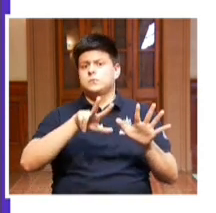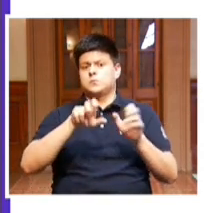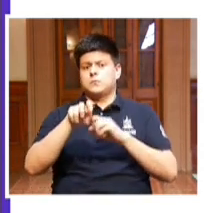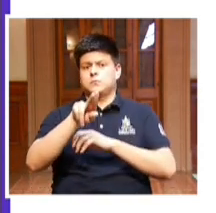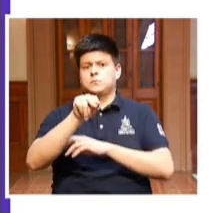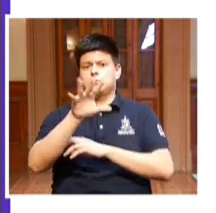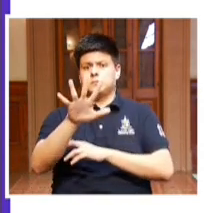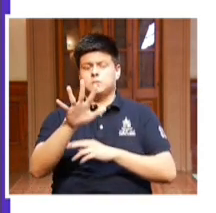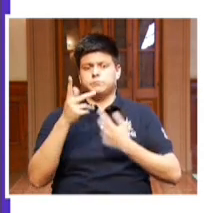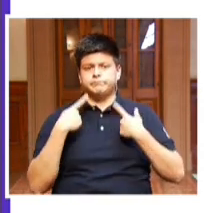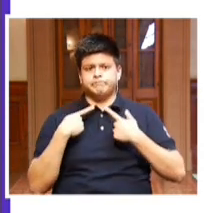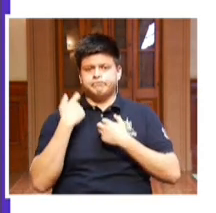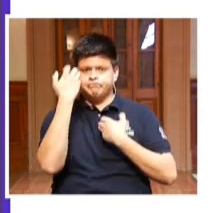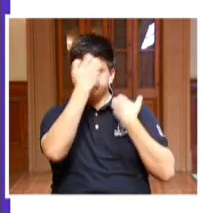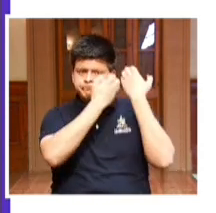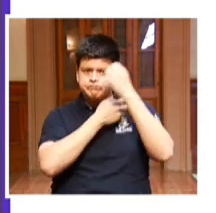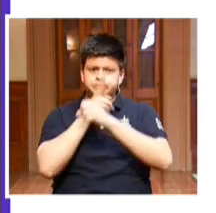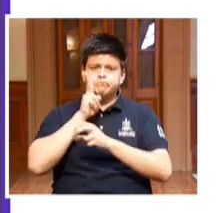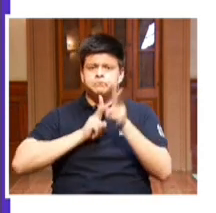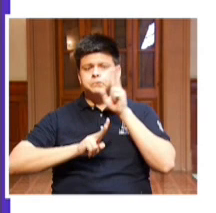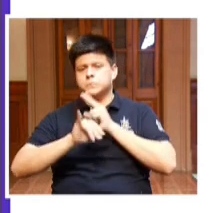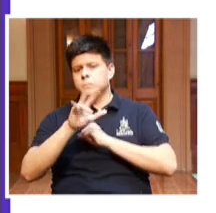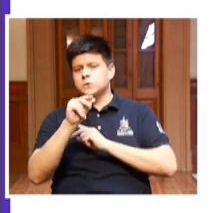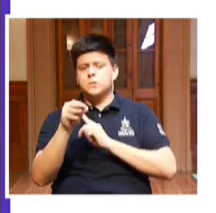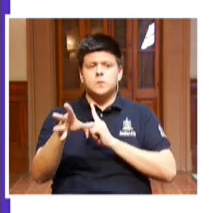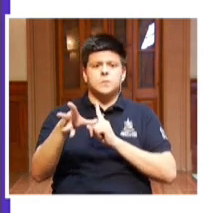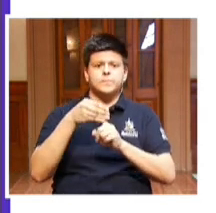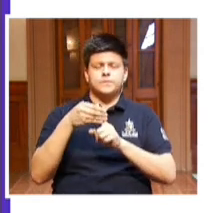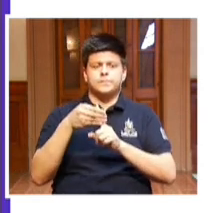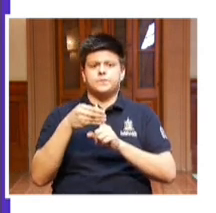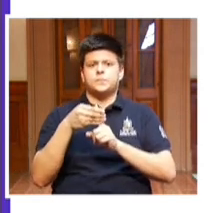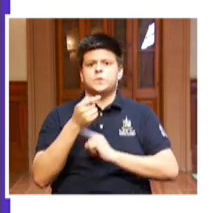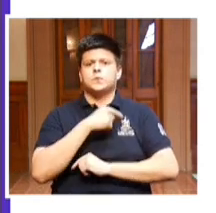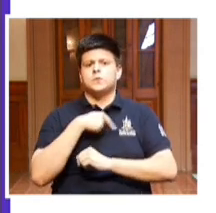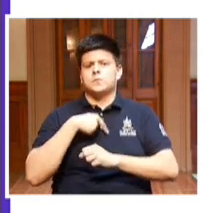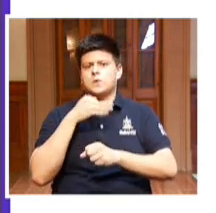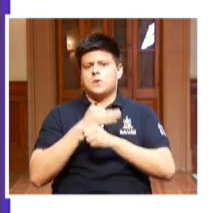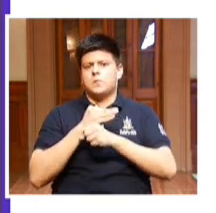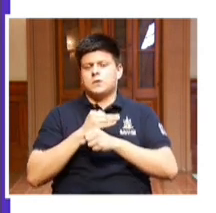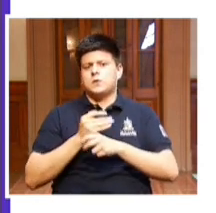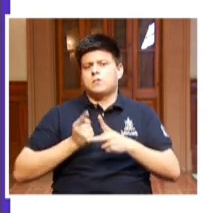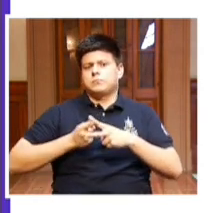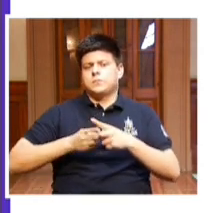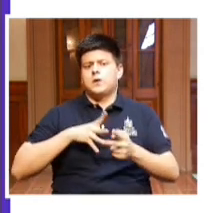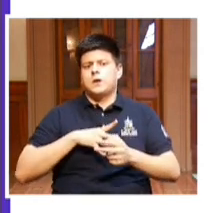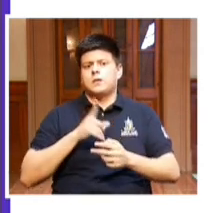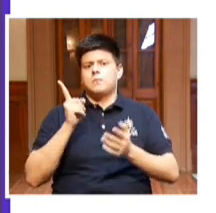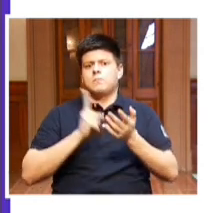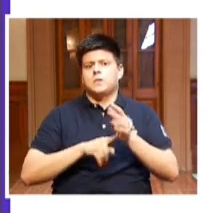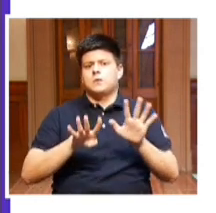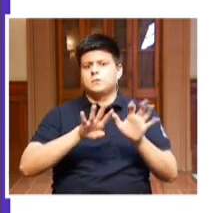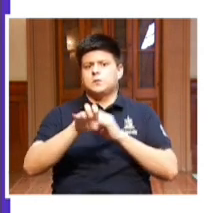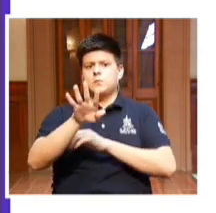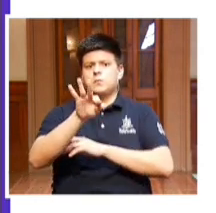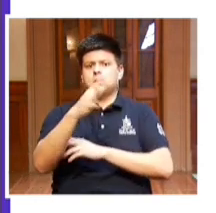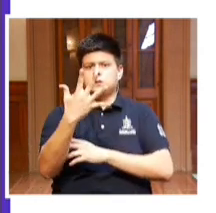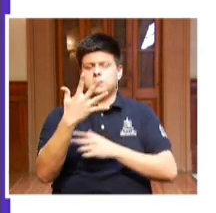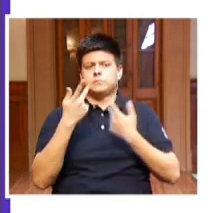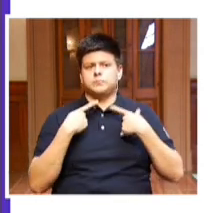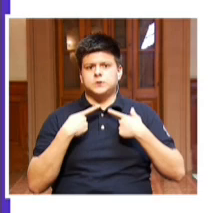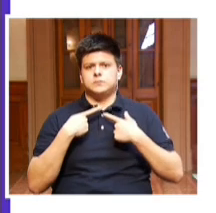153.885 personas estudiadas. Estamos contabilizando al día de hoy 1.945 defunciones